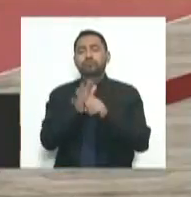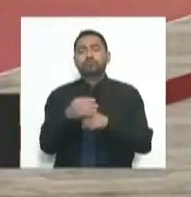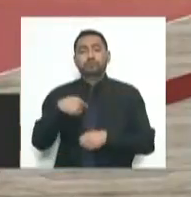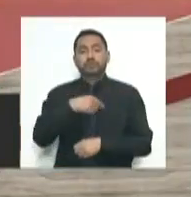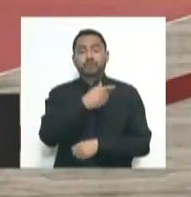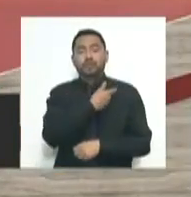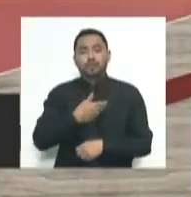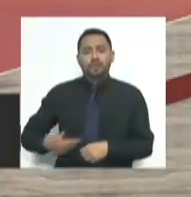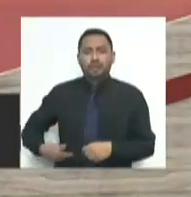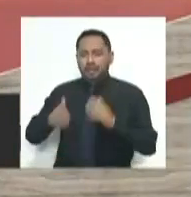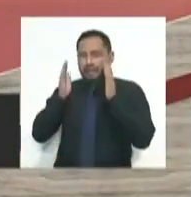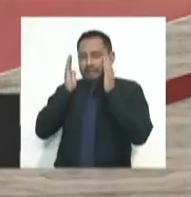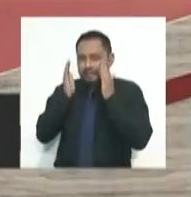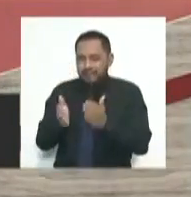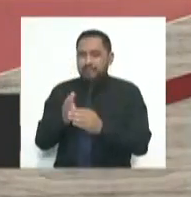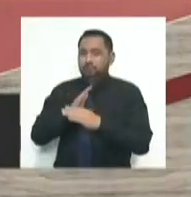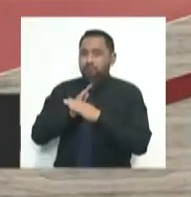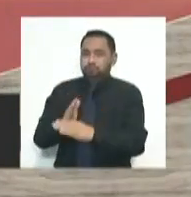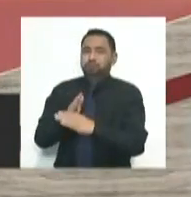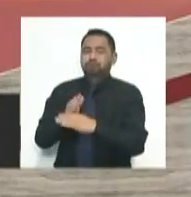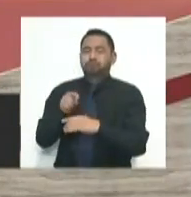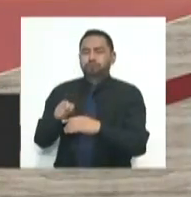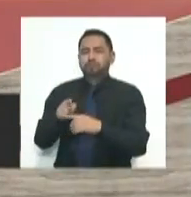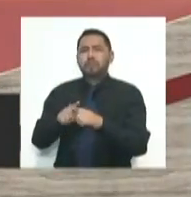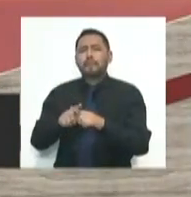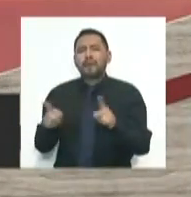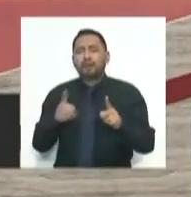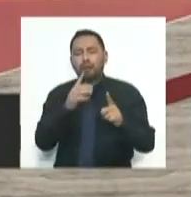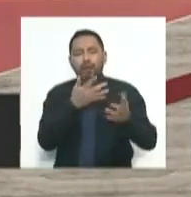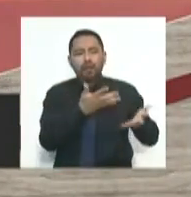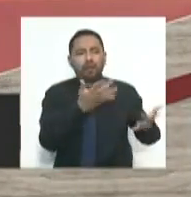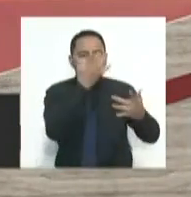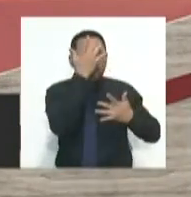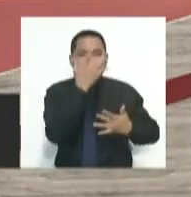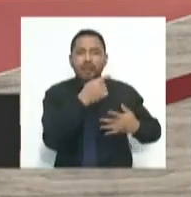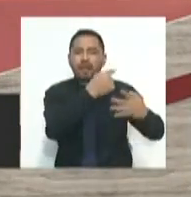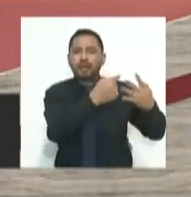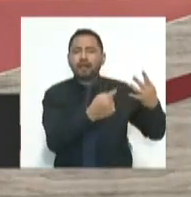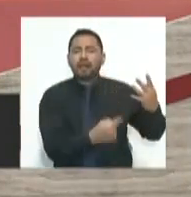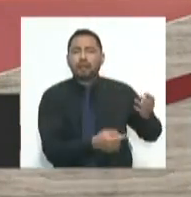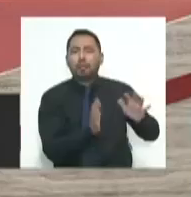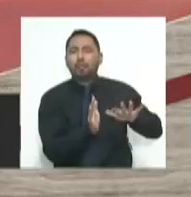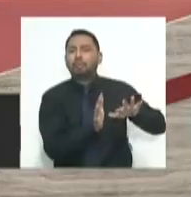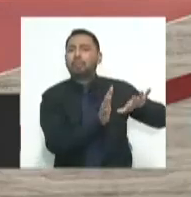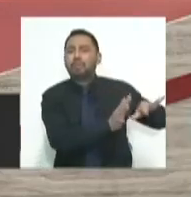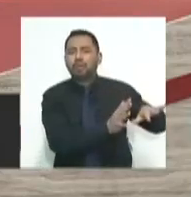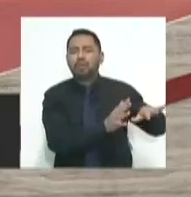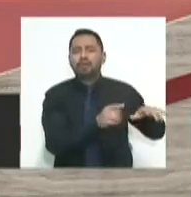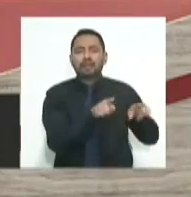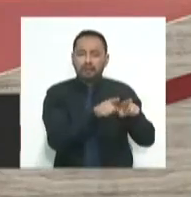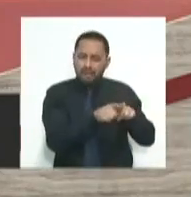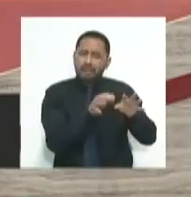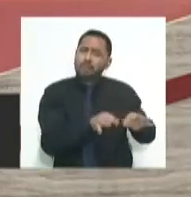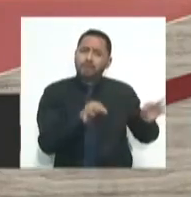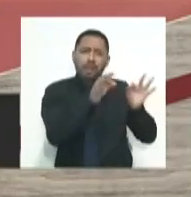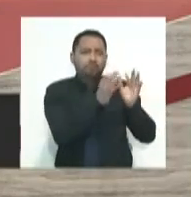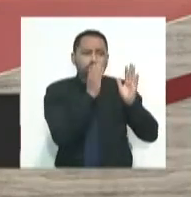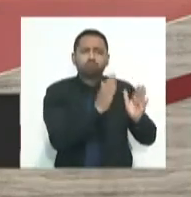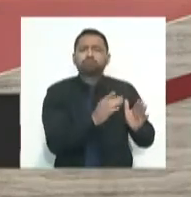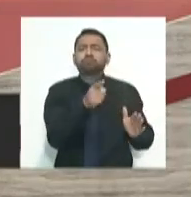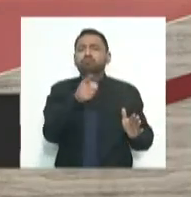que todavía pueda tener keiko fujimori tiene que ver con y ustedes lo entienden perfectamente por los últimos